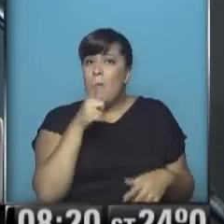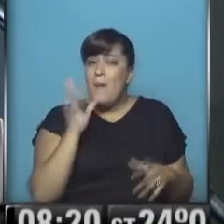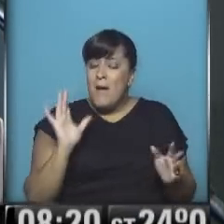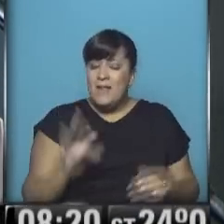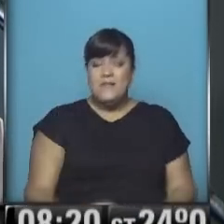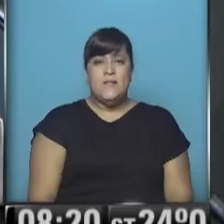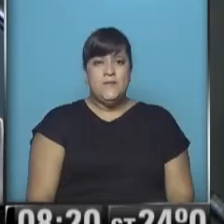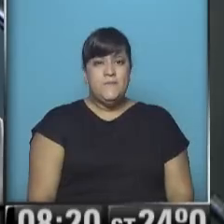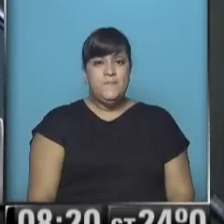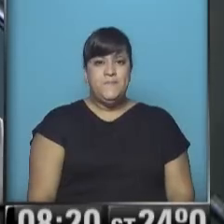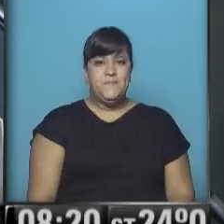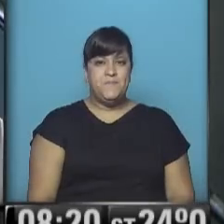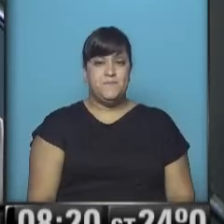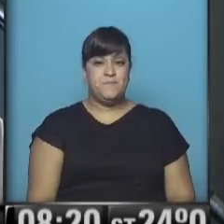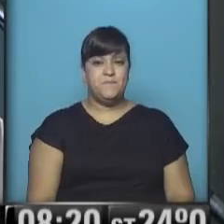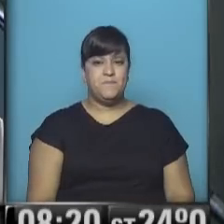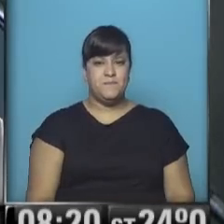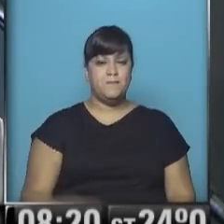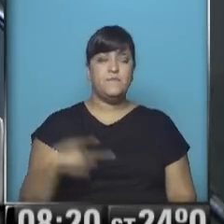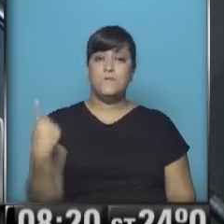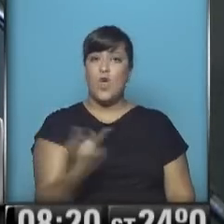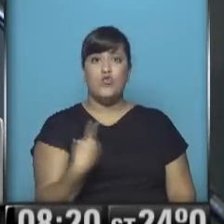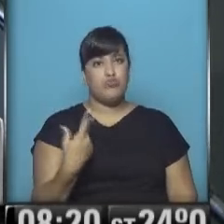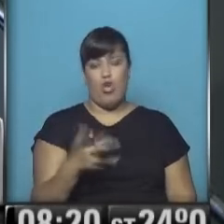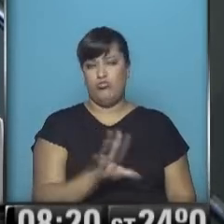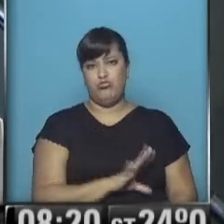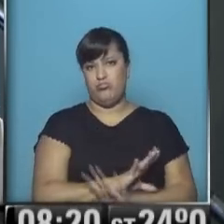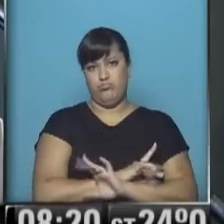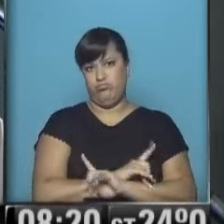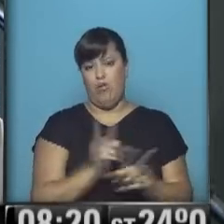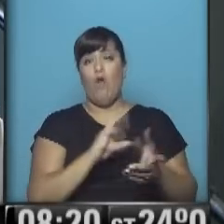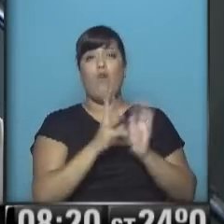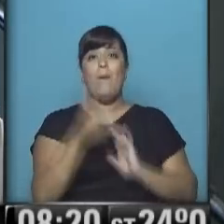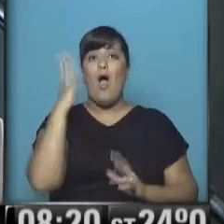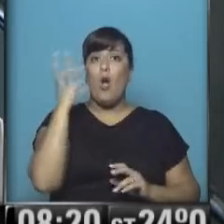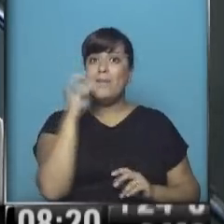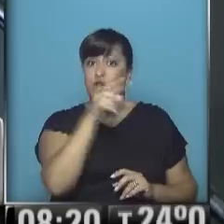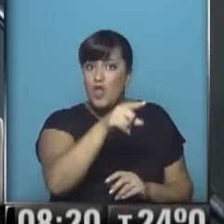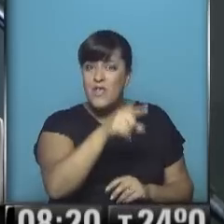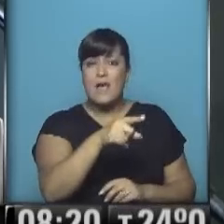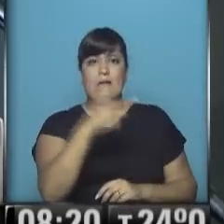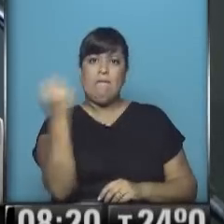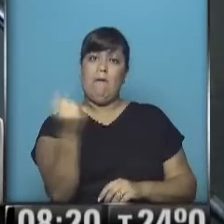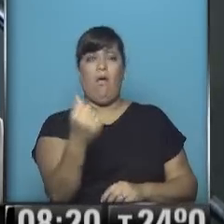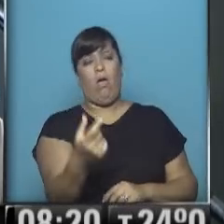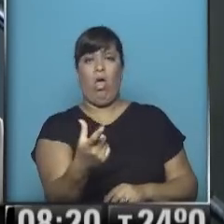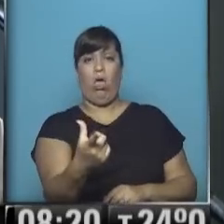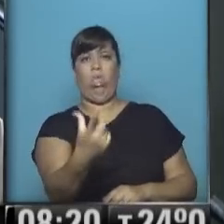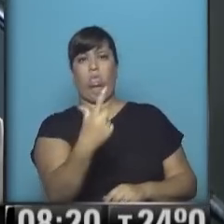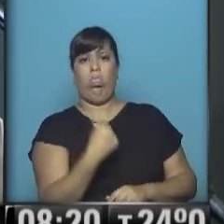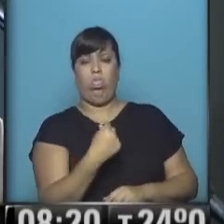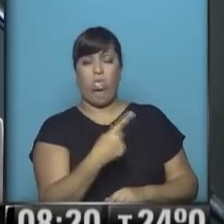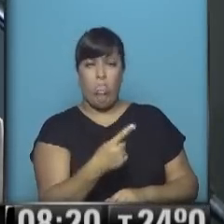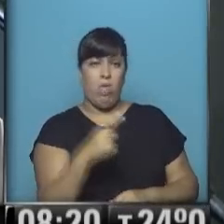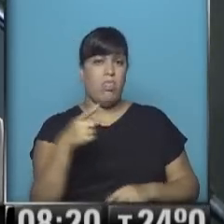que nosotros no vamos a permitir que sus opiniones pretendan degradar la representatividad